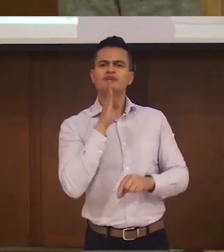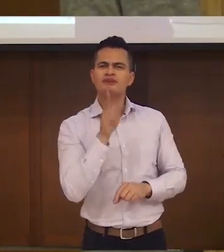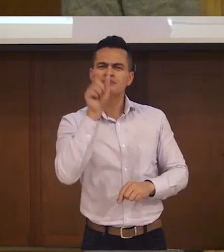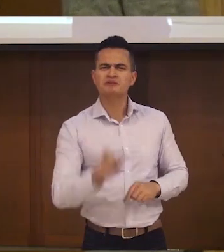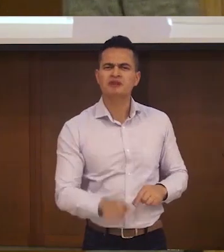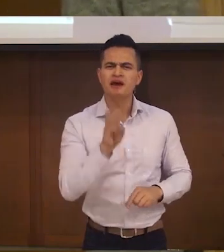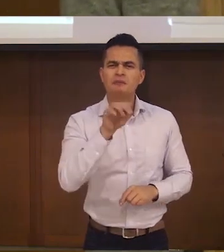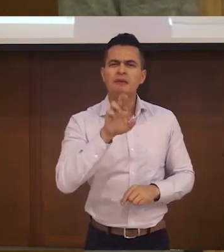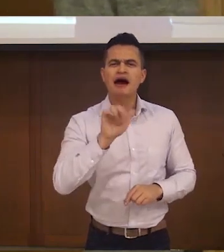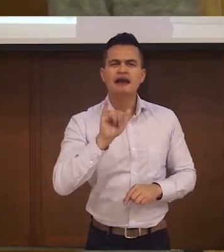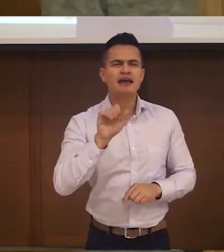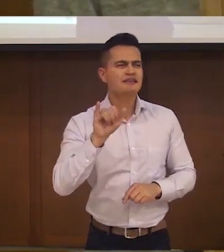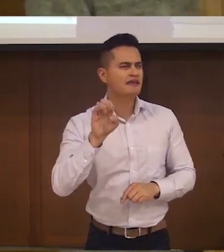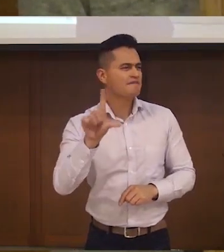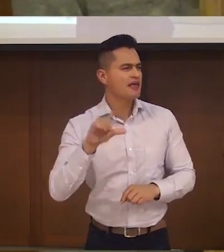una tal María Isabel